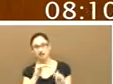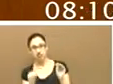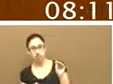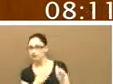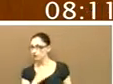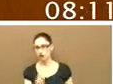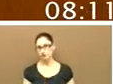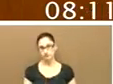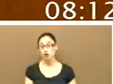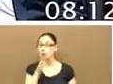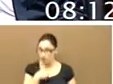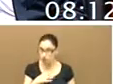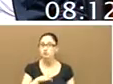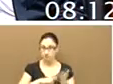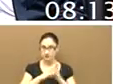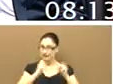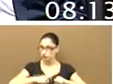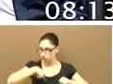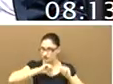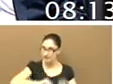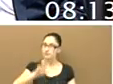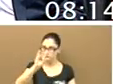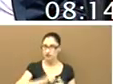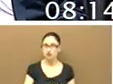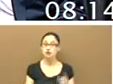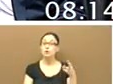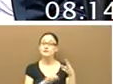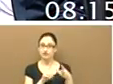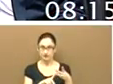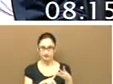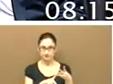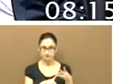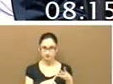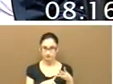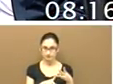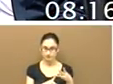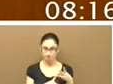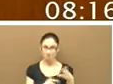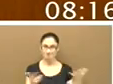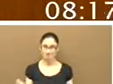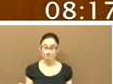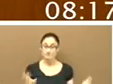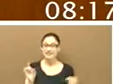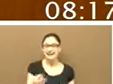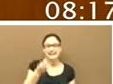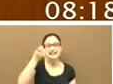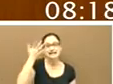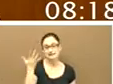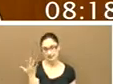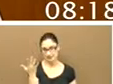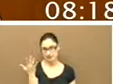pacto fiscal catalán, que nosotros rechazamos. Y luego llegamos al punto tercero. Rechazar aquellas iniciativas soberanistas